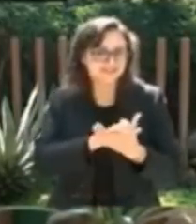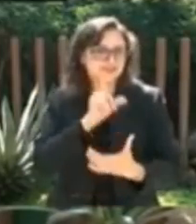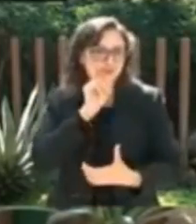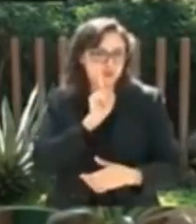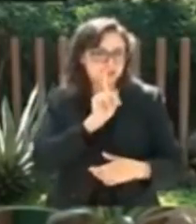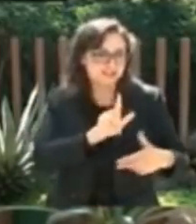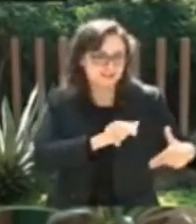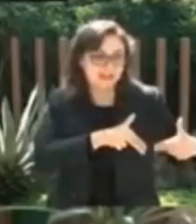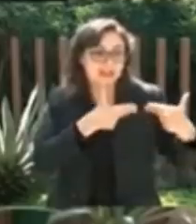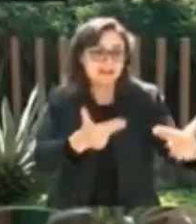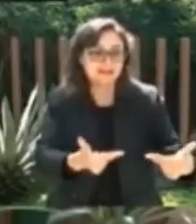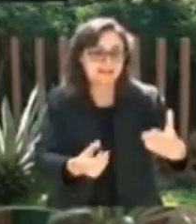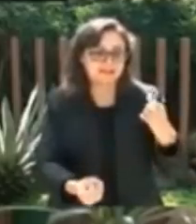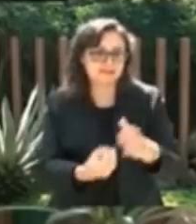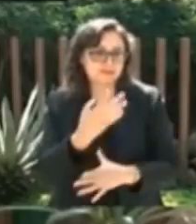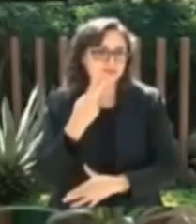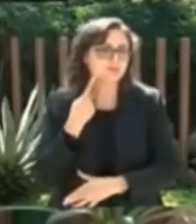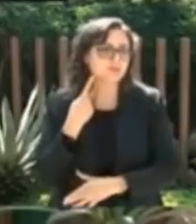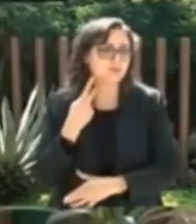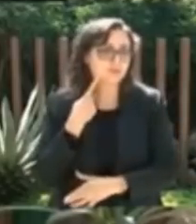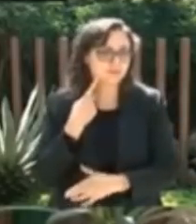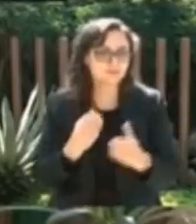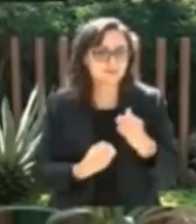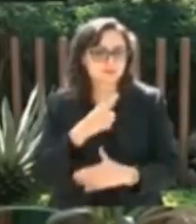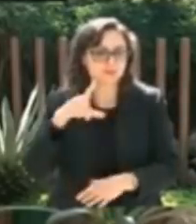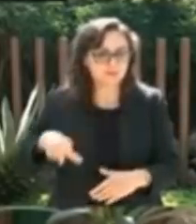después de la revolución.